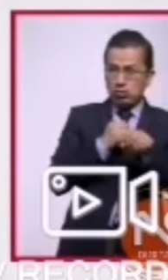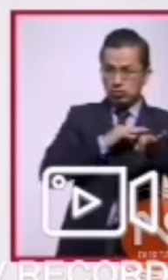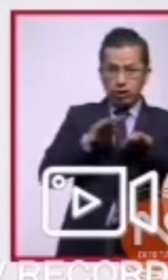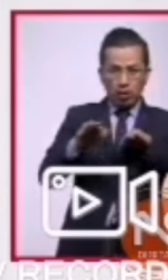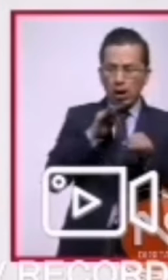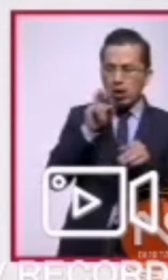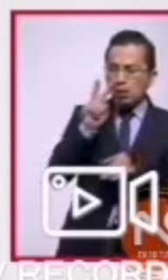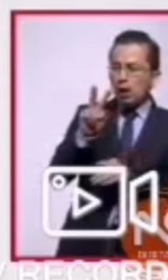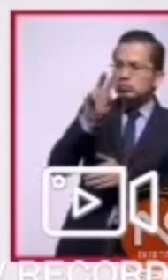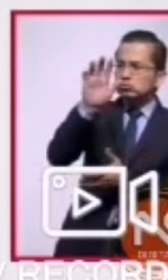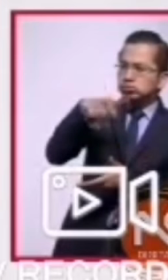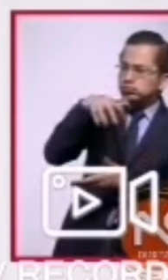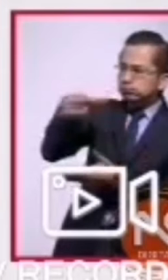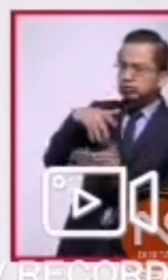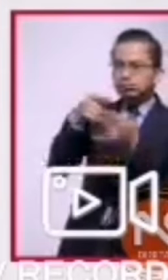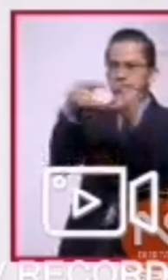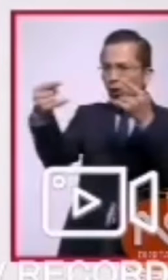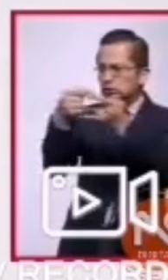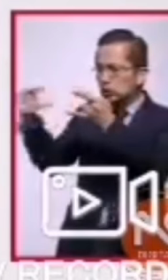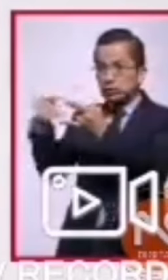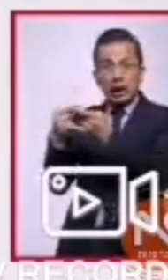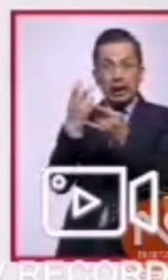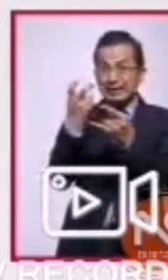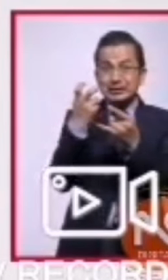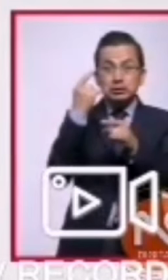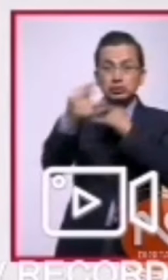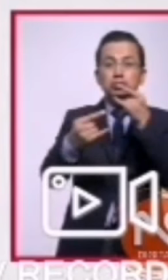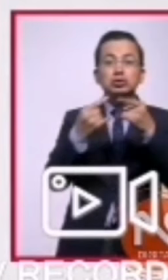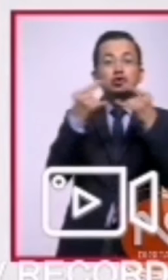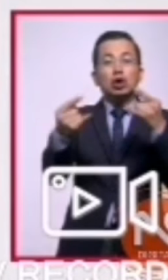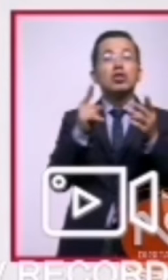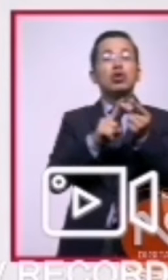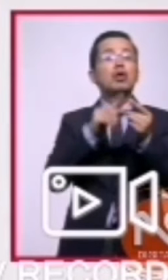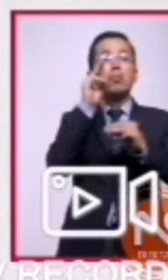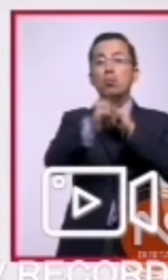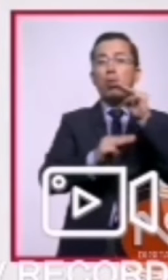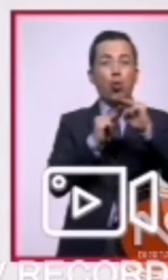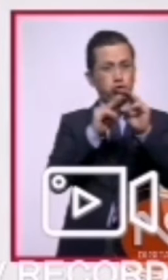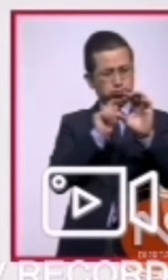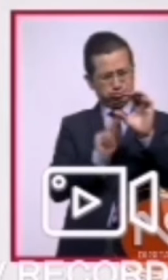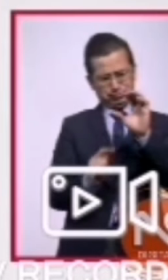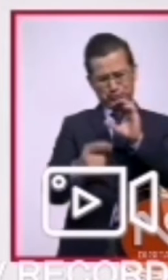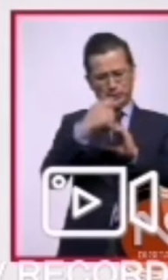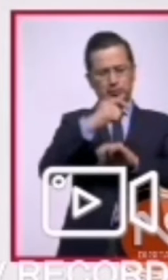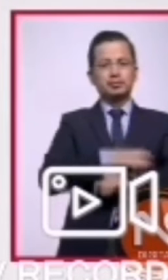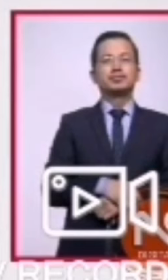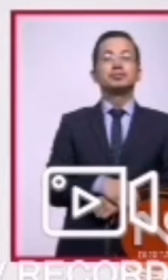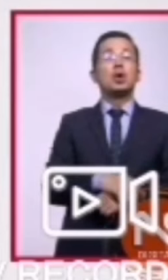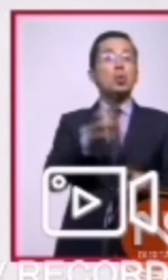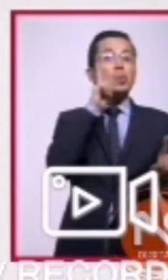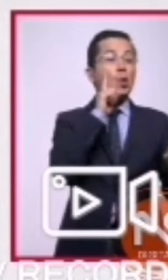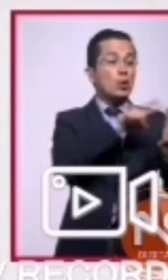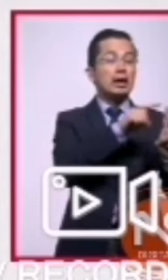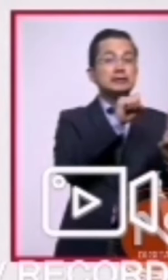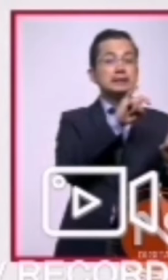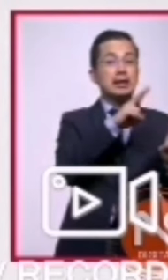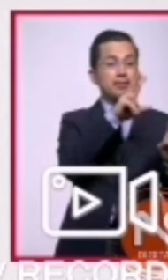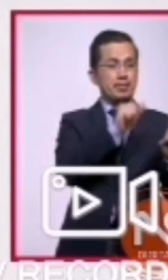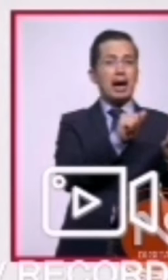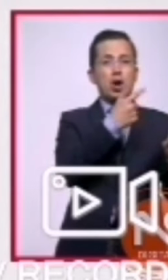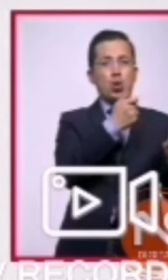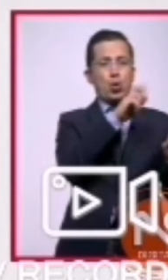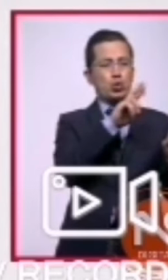trabajo en diferentes partes del mundo. Silvia Gurrola ha trabajado con personas que han sufrido la violencia sexual